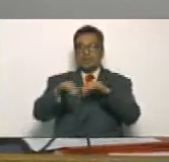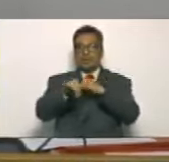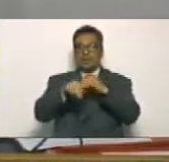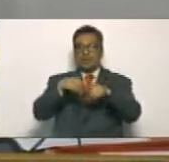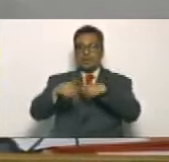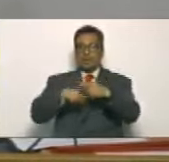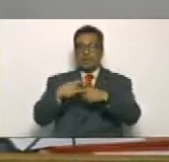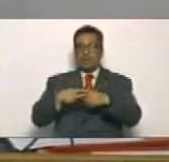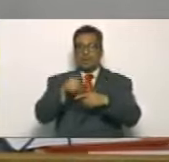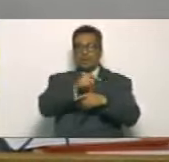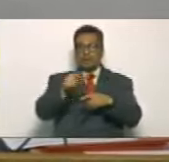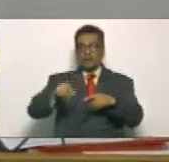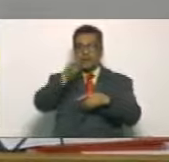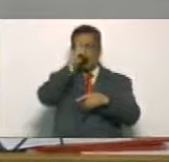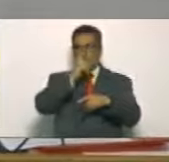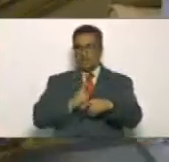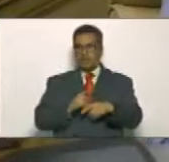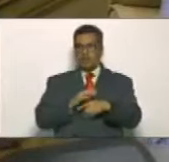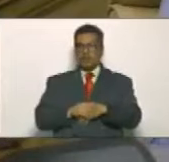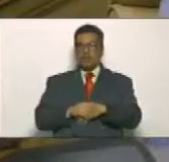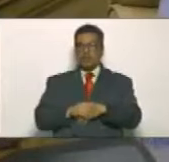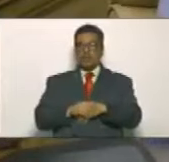desarrollo integral de las personas con discapacidad.